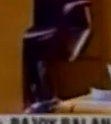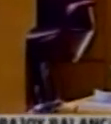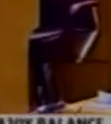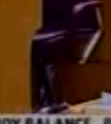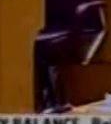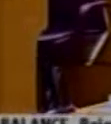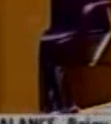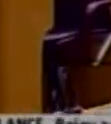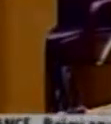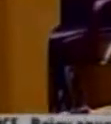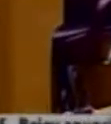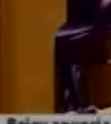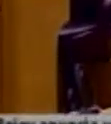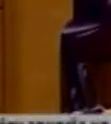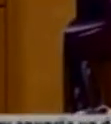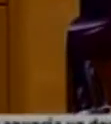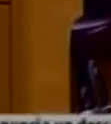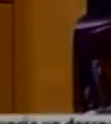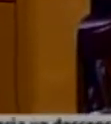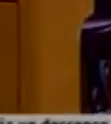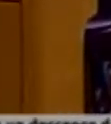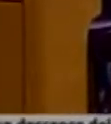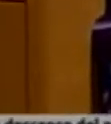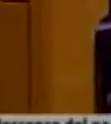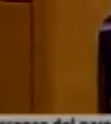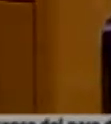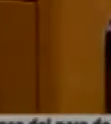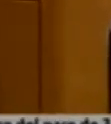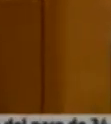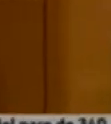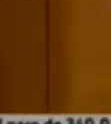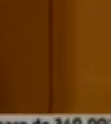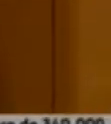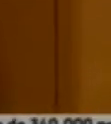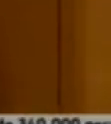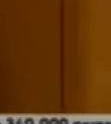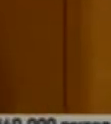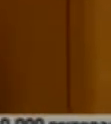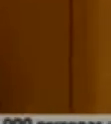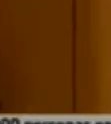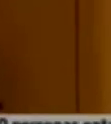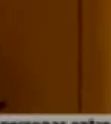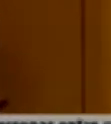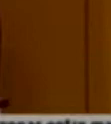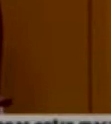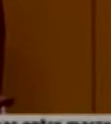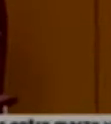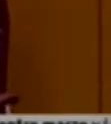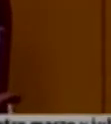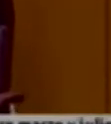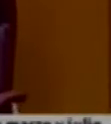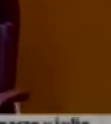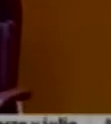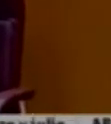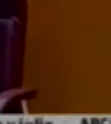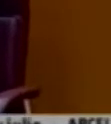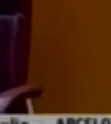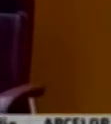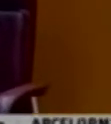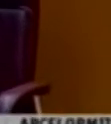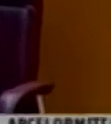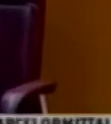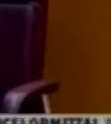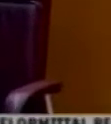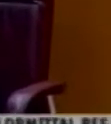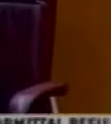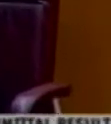financiación ilegal, porque Rubalcaba no cree que Rajoy no supiera nada sobre Bárcenas ni la contabilidad de. Es la